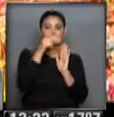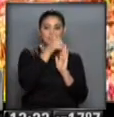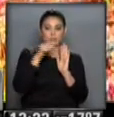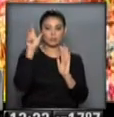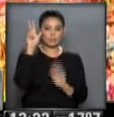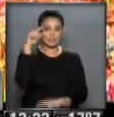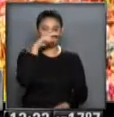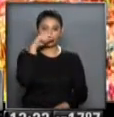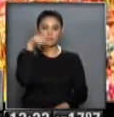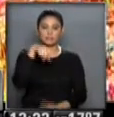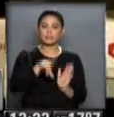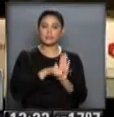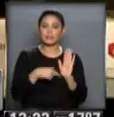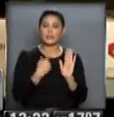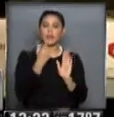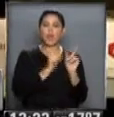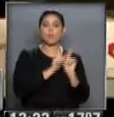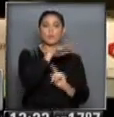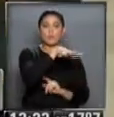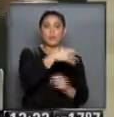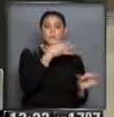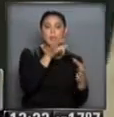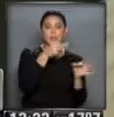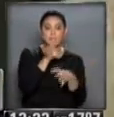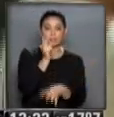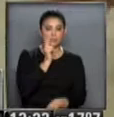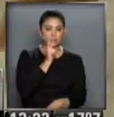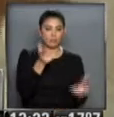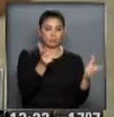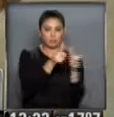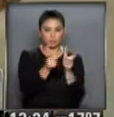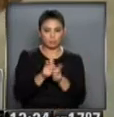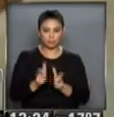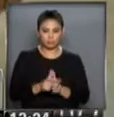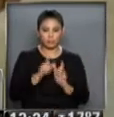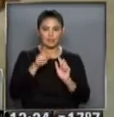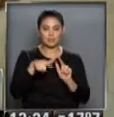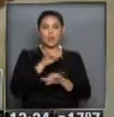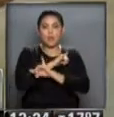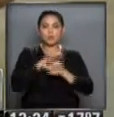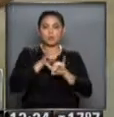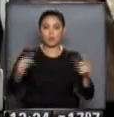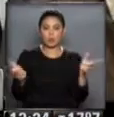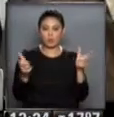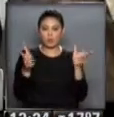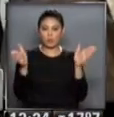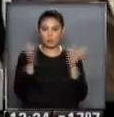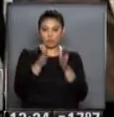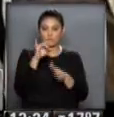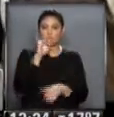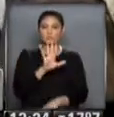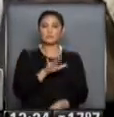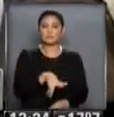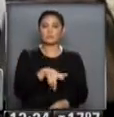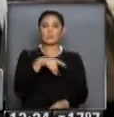26.687, la cual limitará los puntos de venta de cigarrillos, restringiendo el tamaño de la cartelería publicitaria, la que no podrá